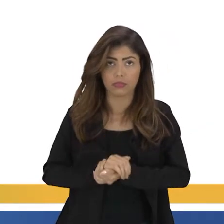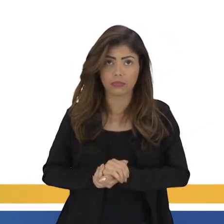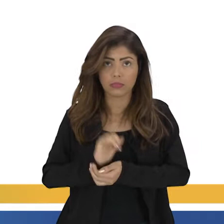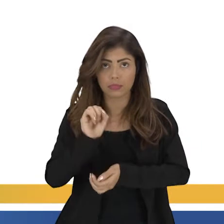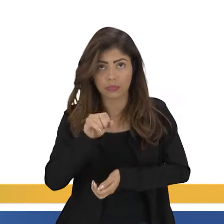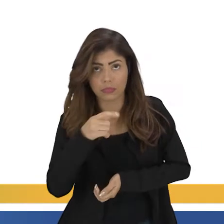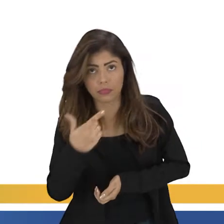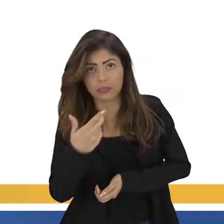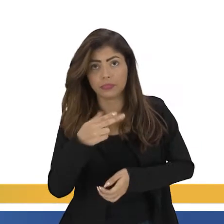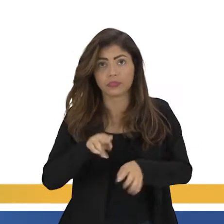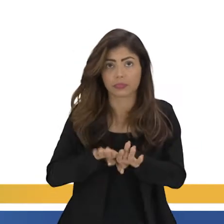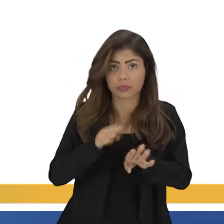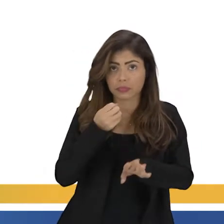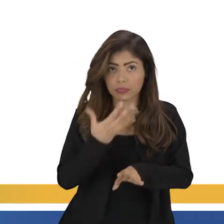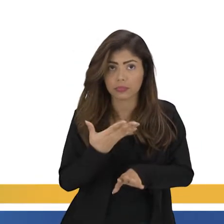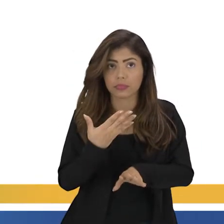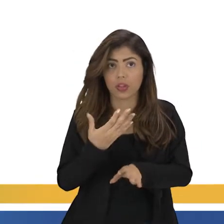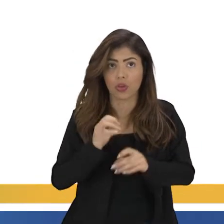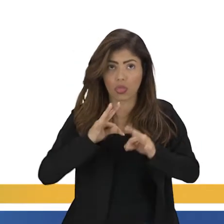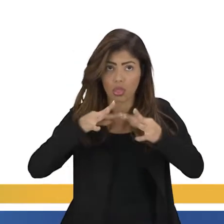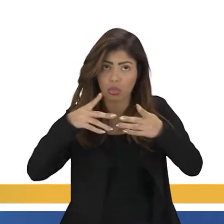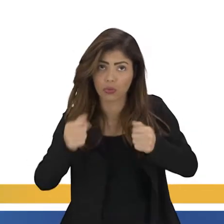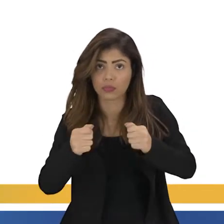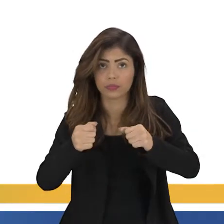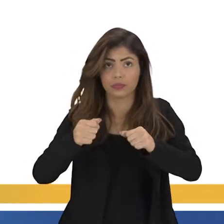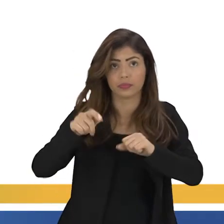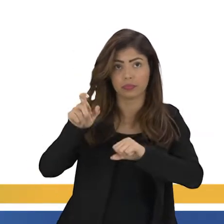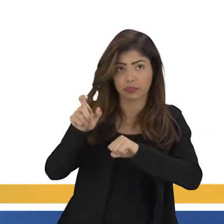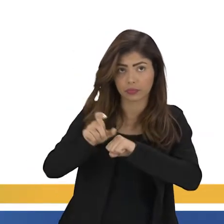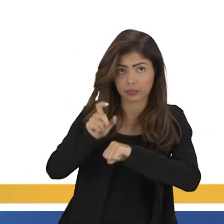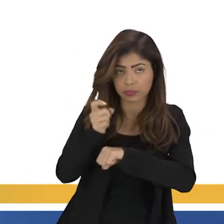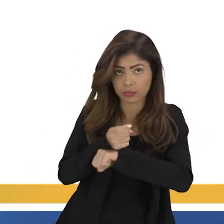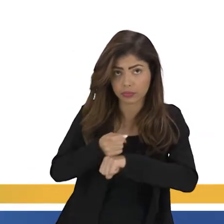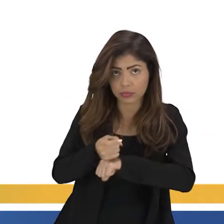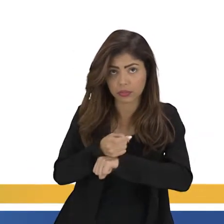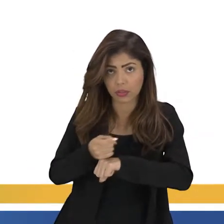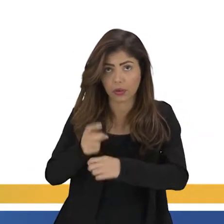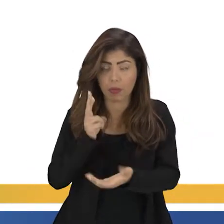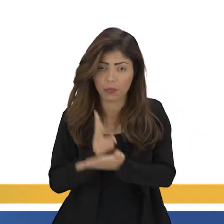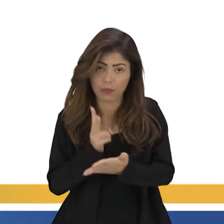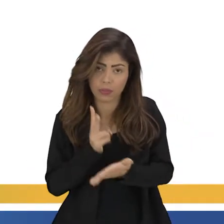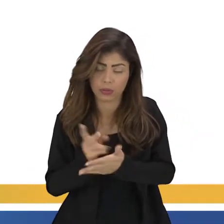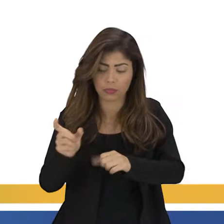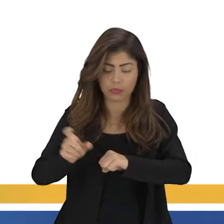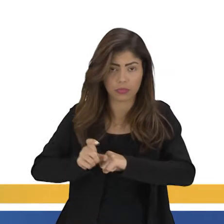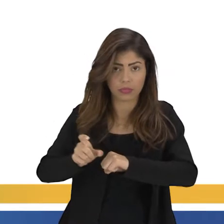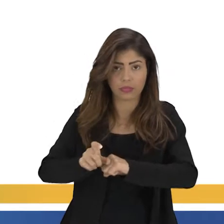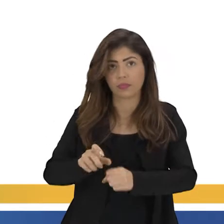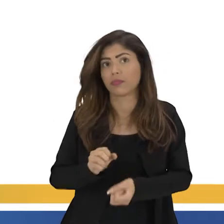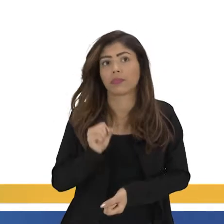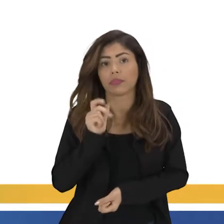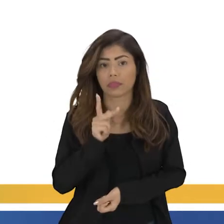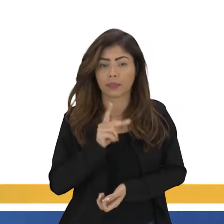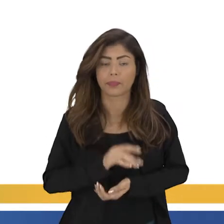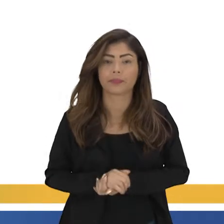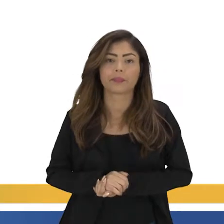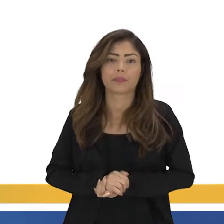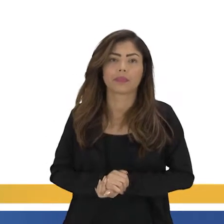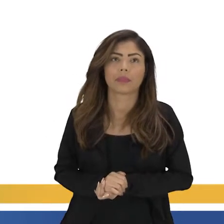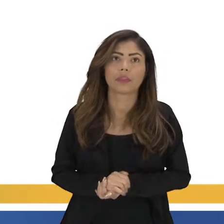o bien que ni todos los adjetivos se orientam ao mesmo substantivo, ok? Vamos para o